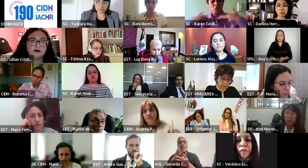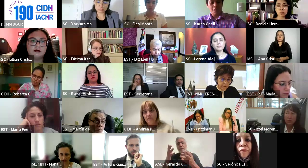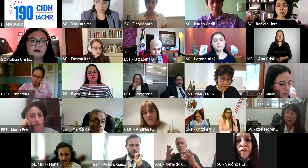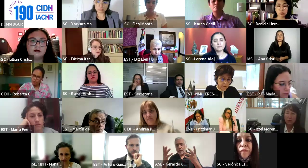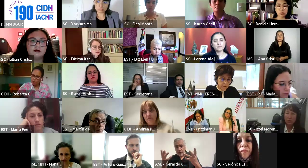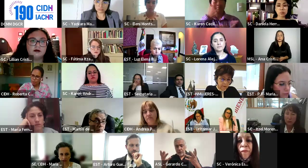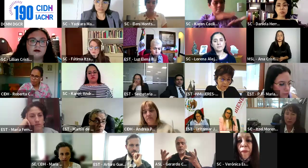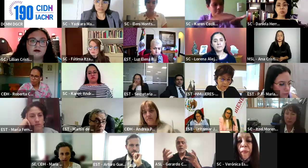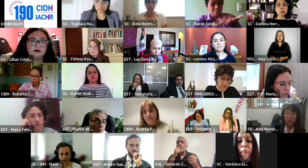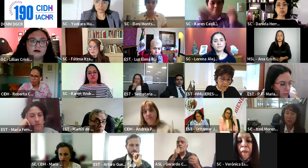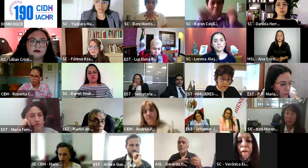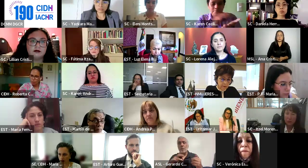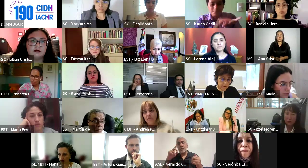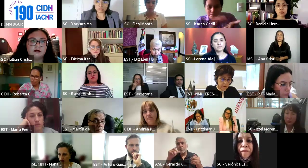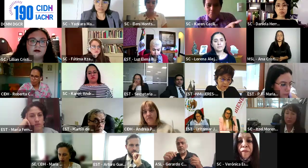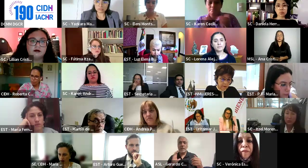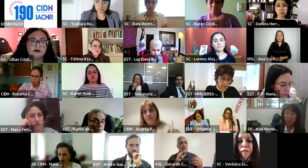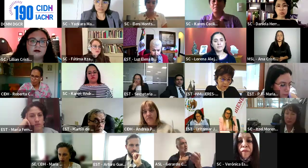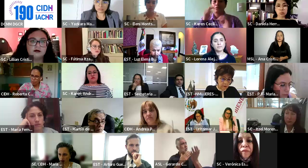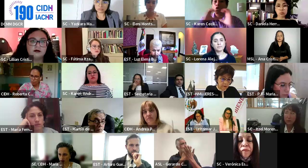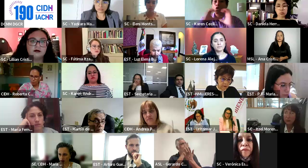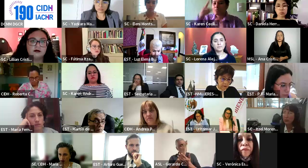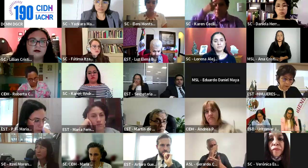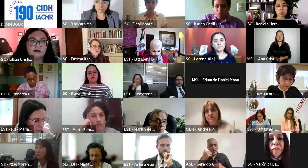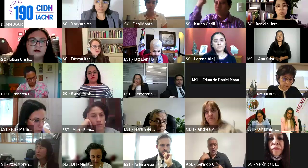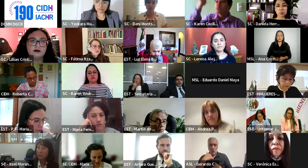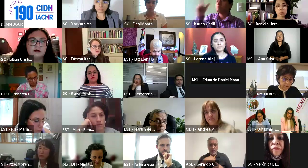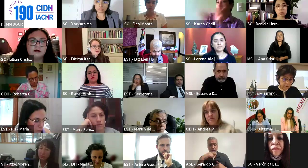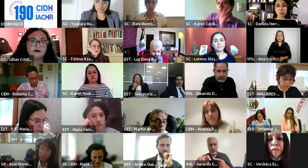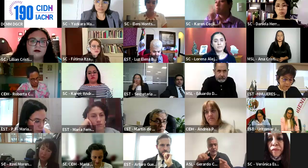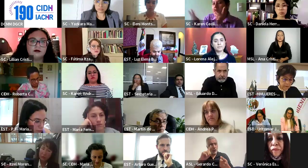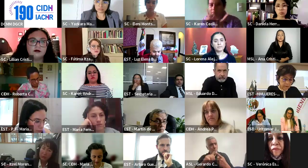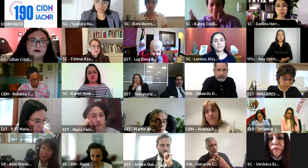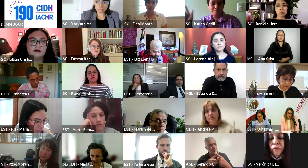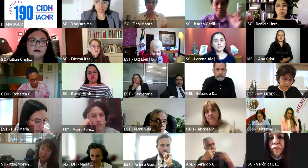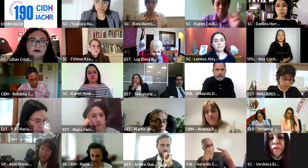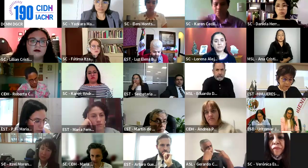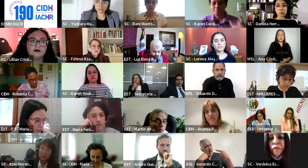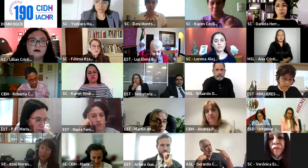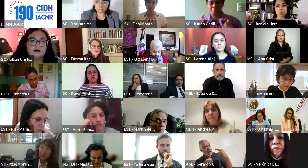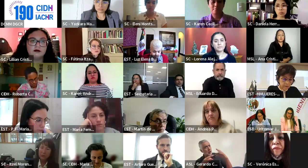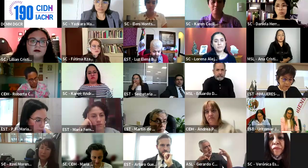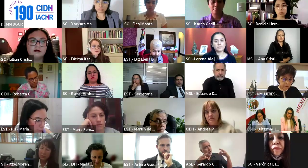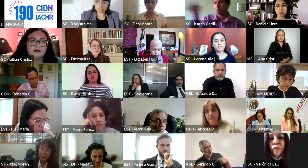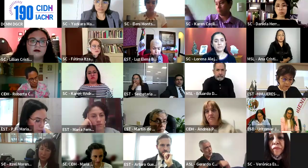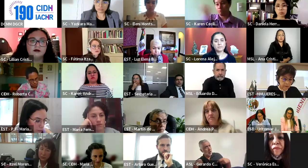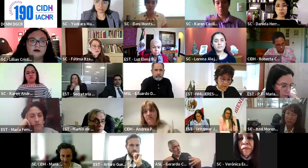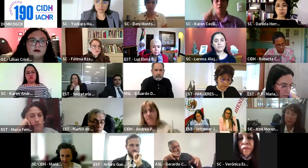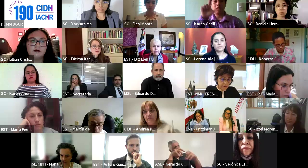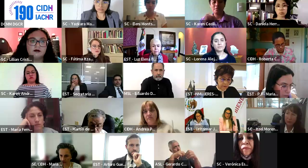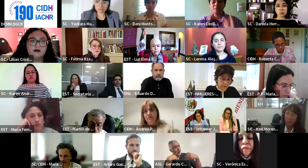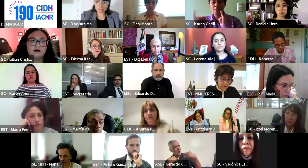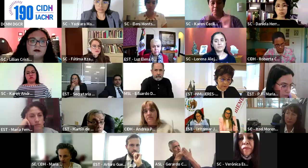Necesitamos que se atiendan nuestras necesidades como seres humanos. Son parte de nuestros derechos humanos, a la comunicación fácil, al